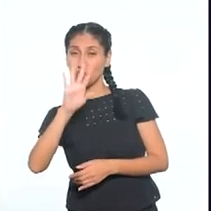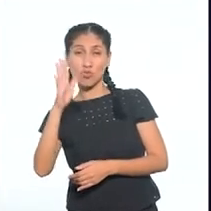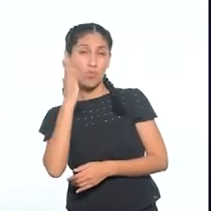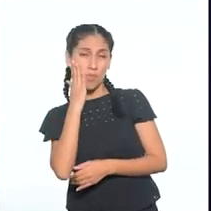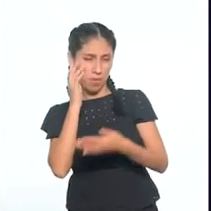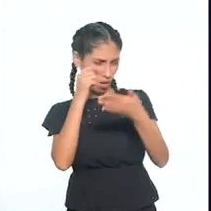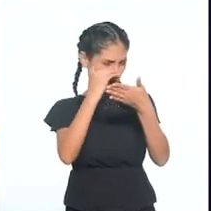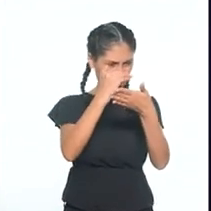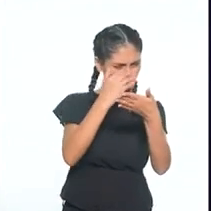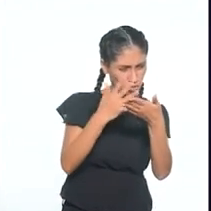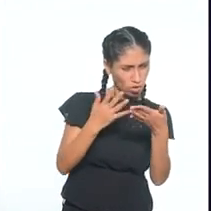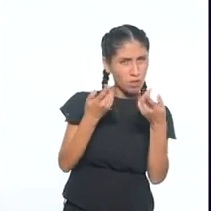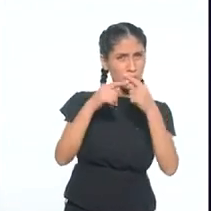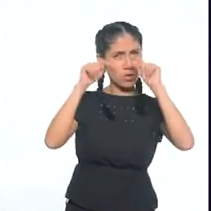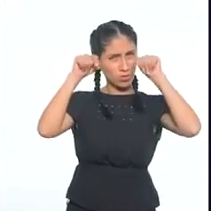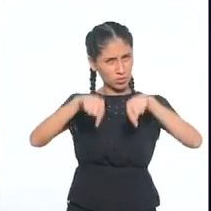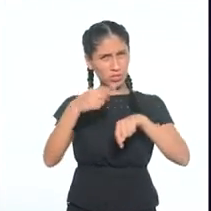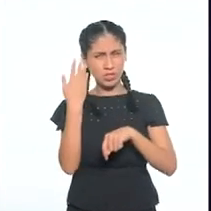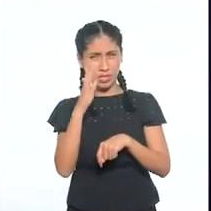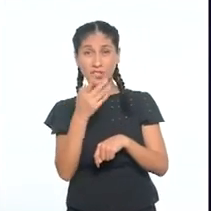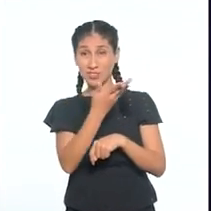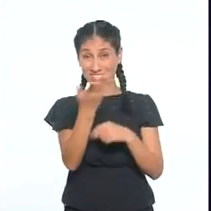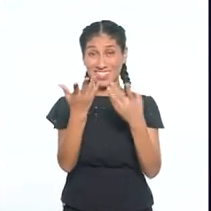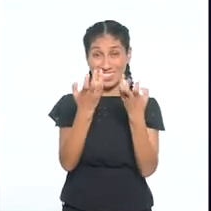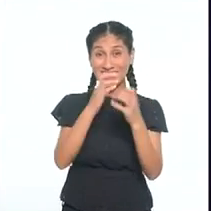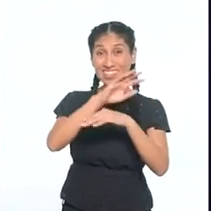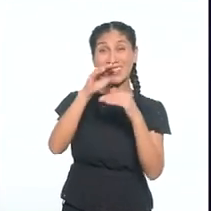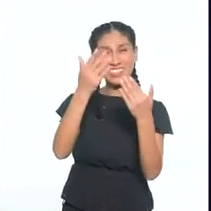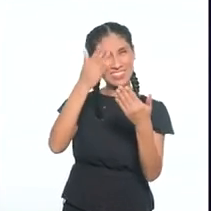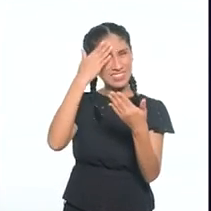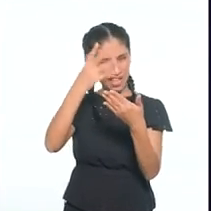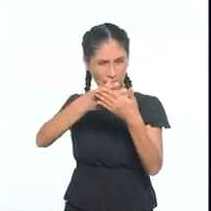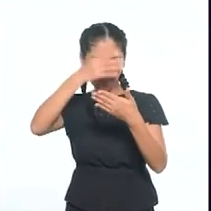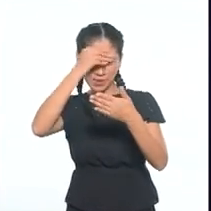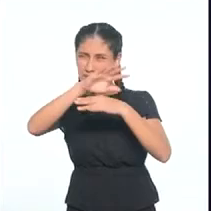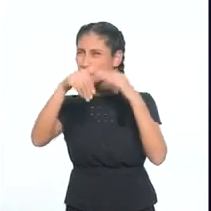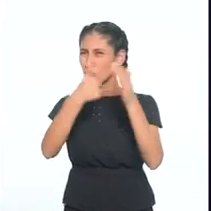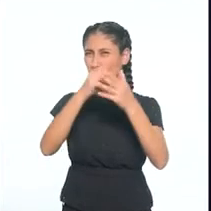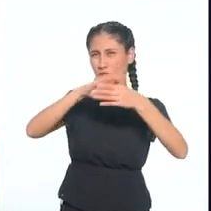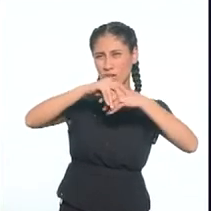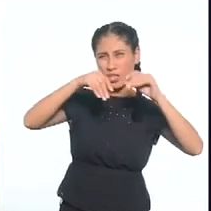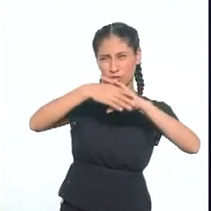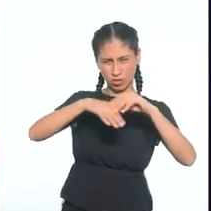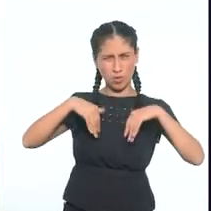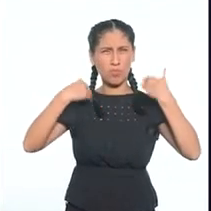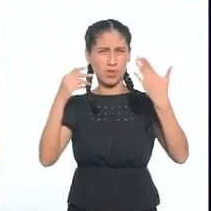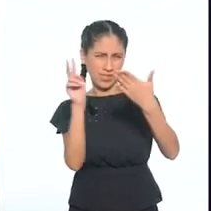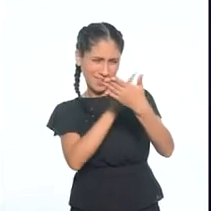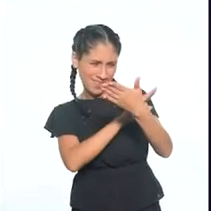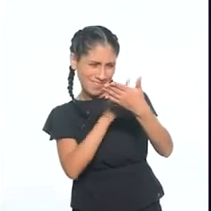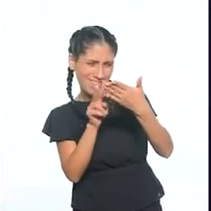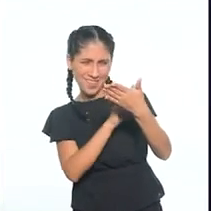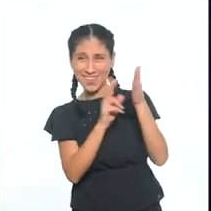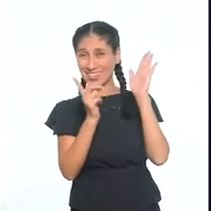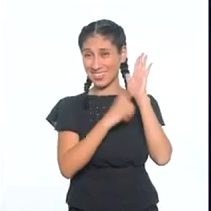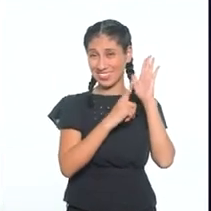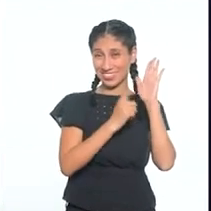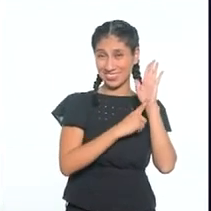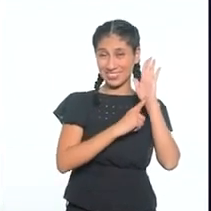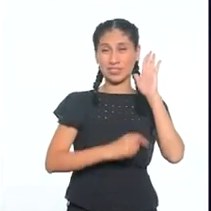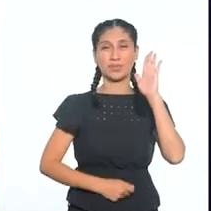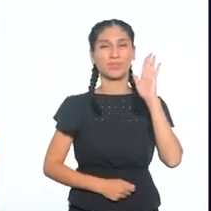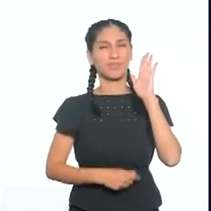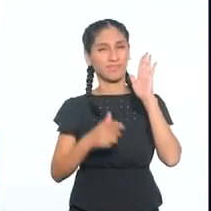estado presente verdad si quieren conocer toda la historia pueden leer el cuento completo en la antología literaria